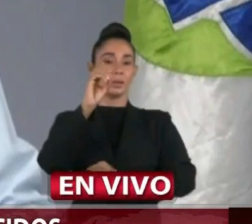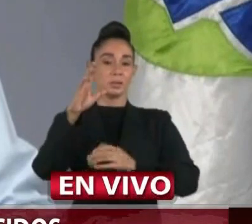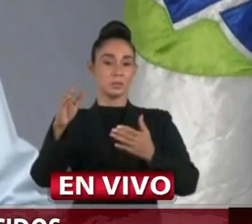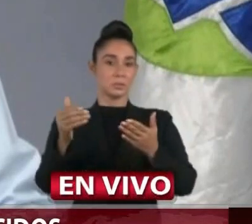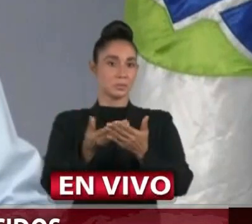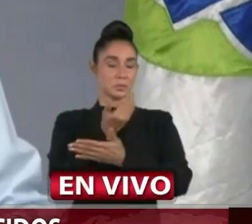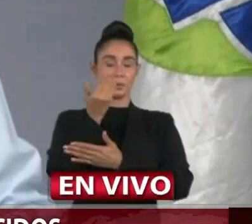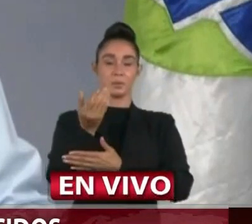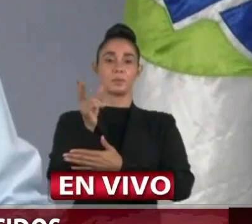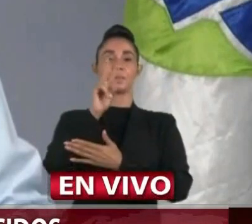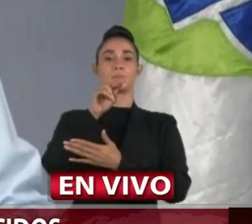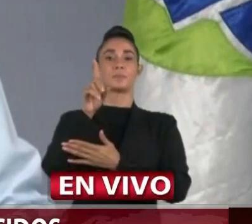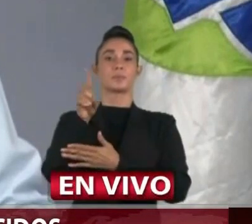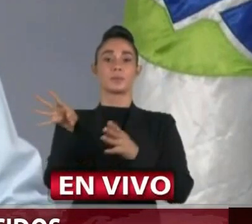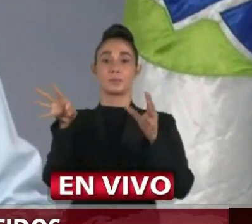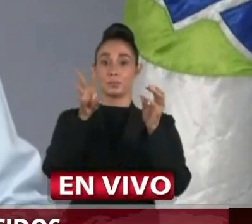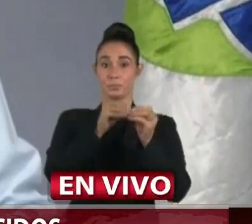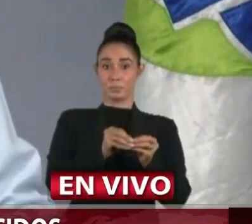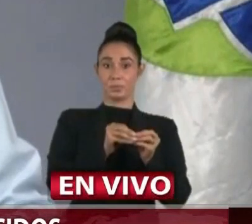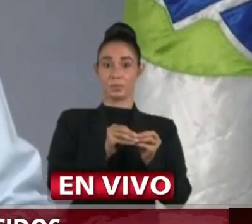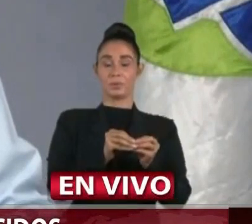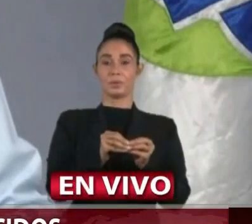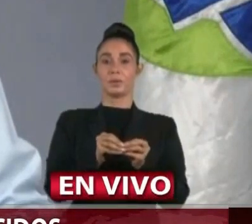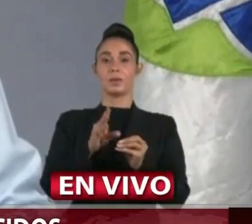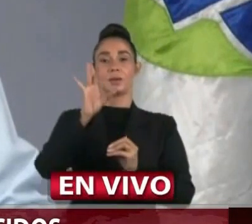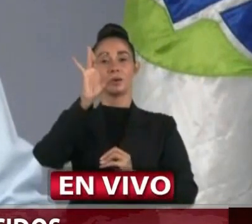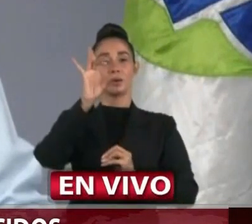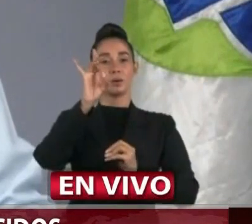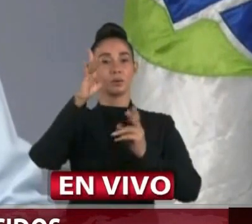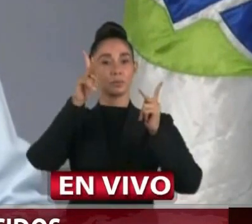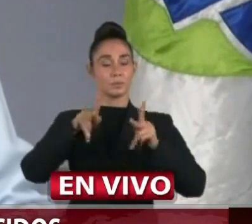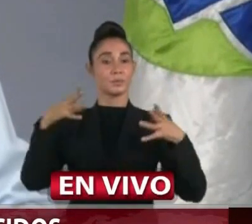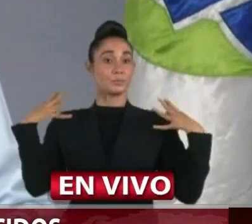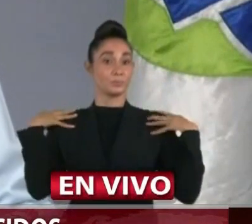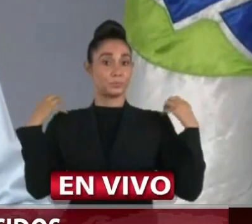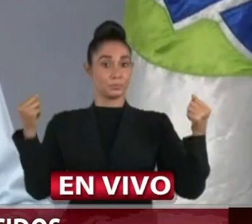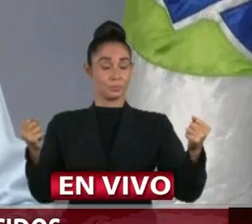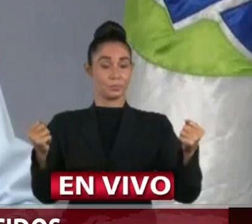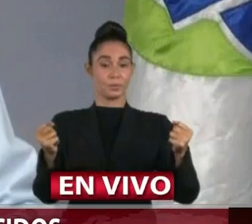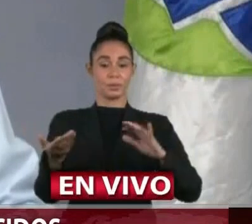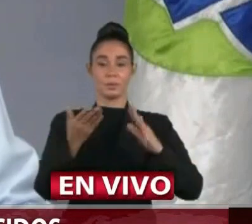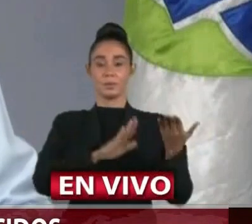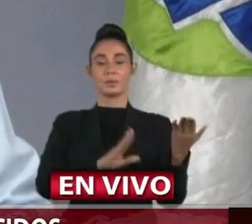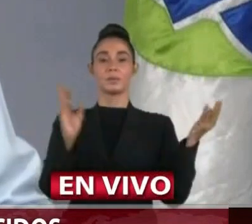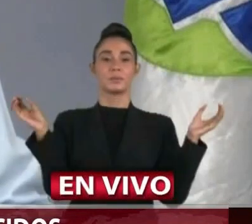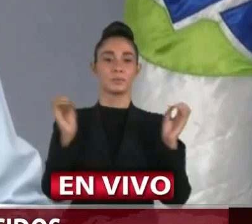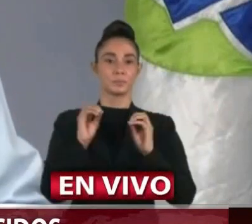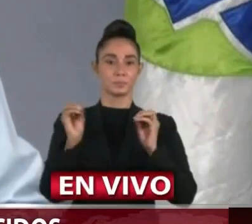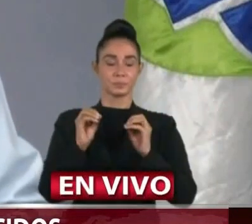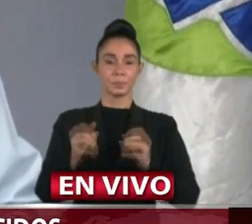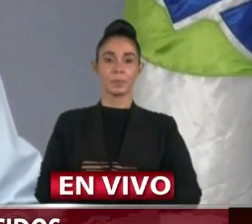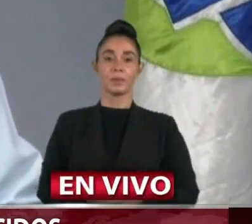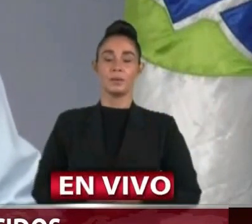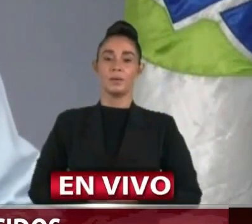nuevos, 21 acumulados, 8 recuperados, 0